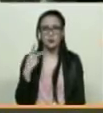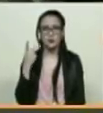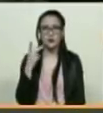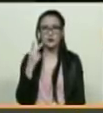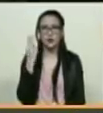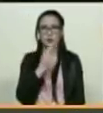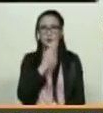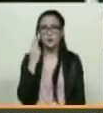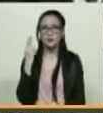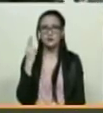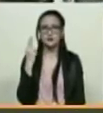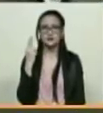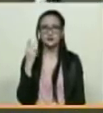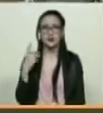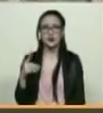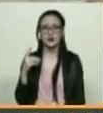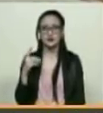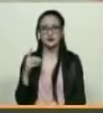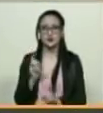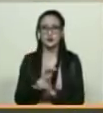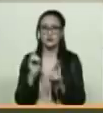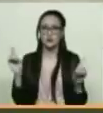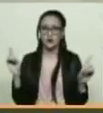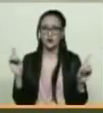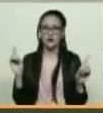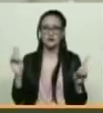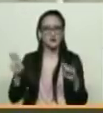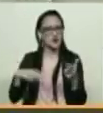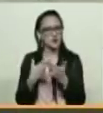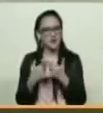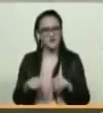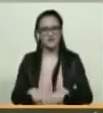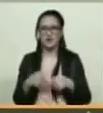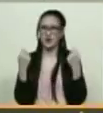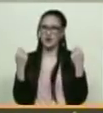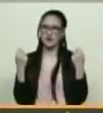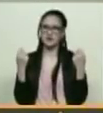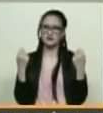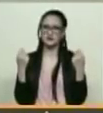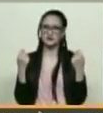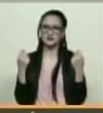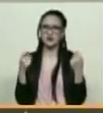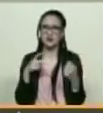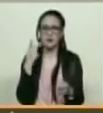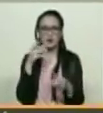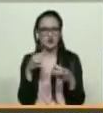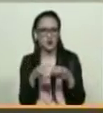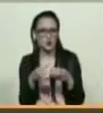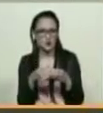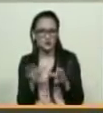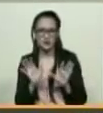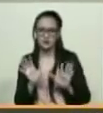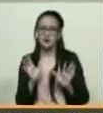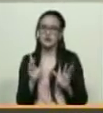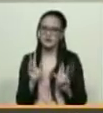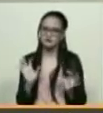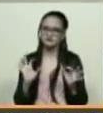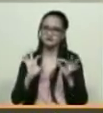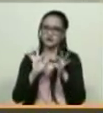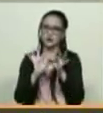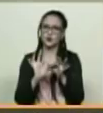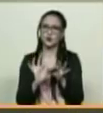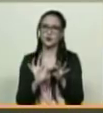respeto democrático, el rechazo absoluto a la violencia como instrumento político y una política de reconciliación